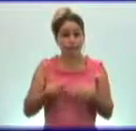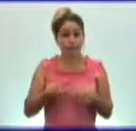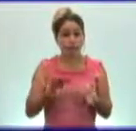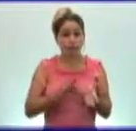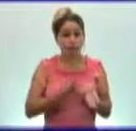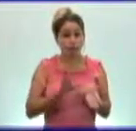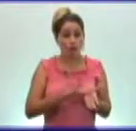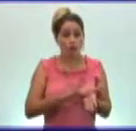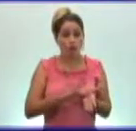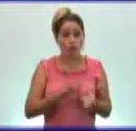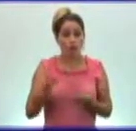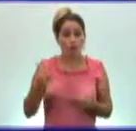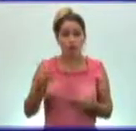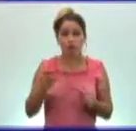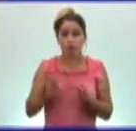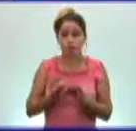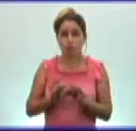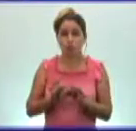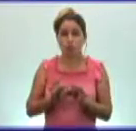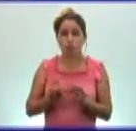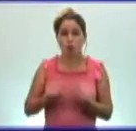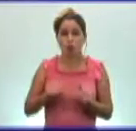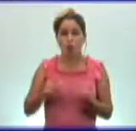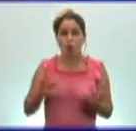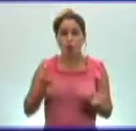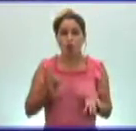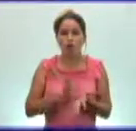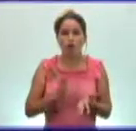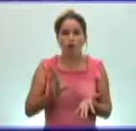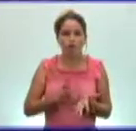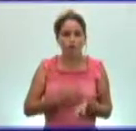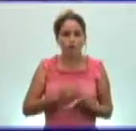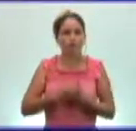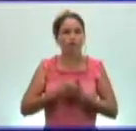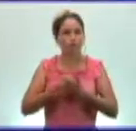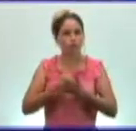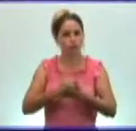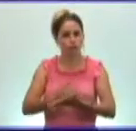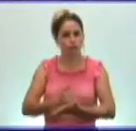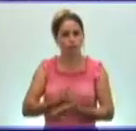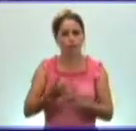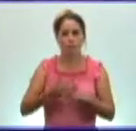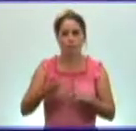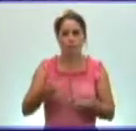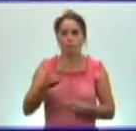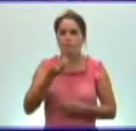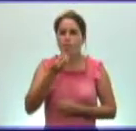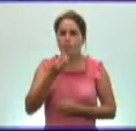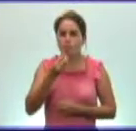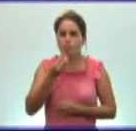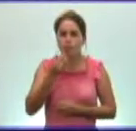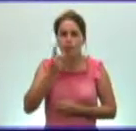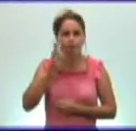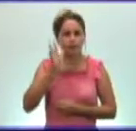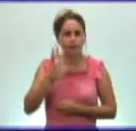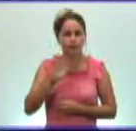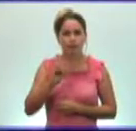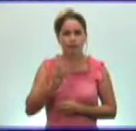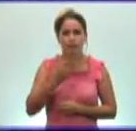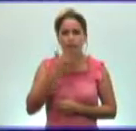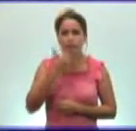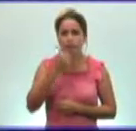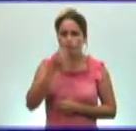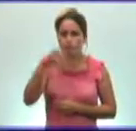les va a ayudar para poder ejercitar todos estos temas que estamos tratando en estas clases. Como pueden